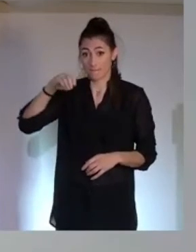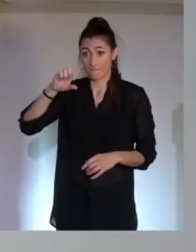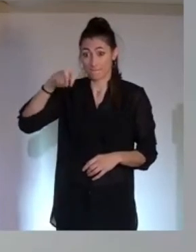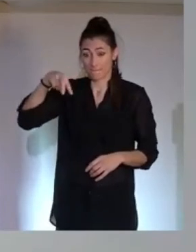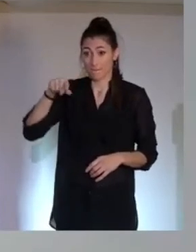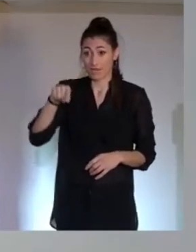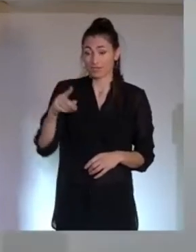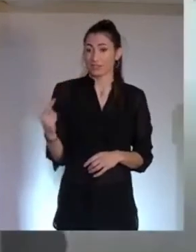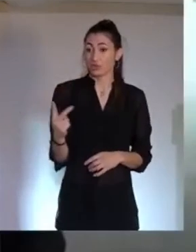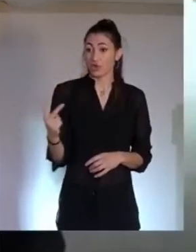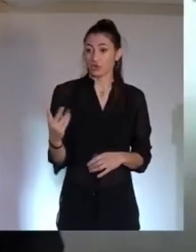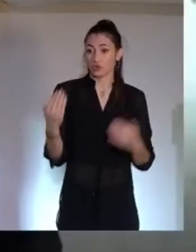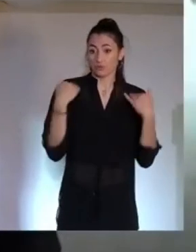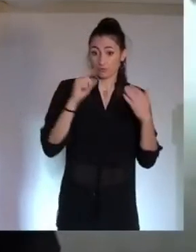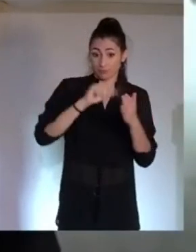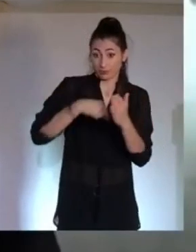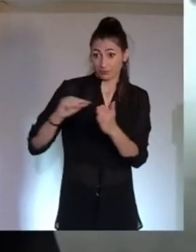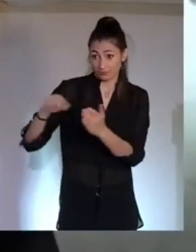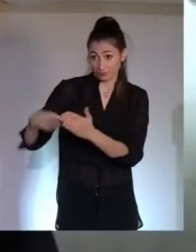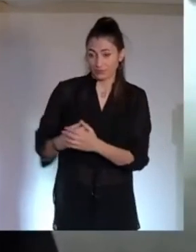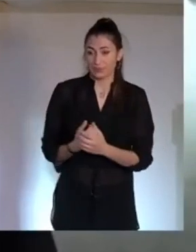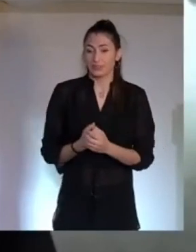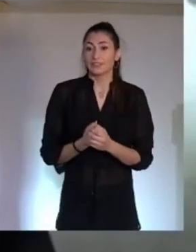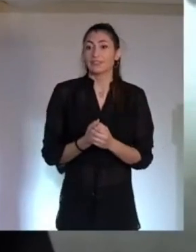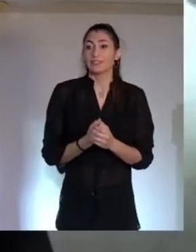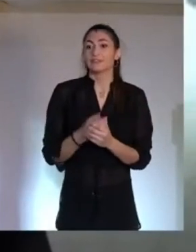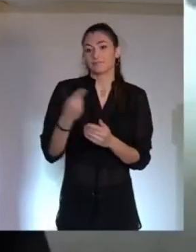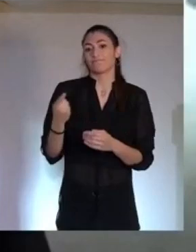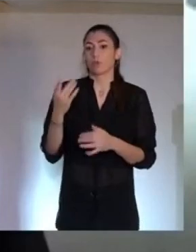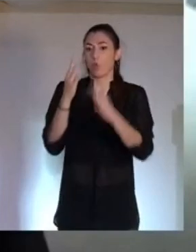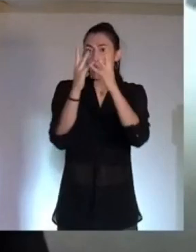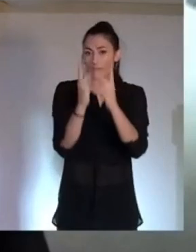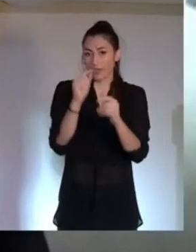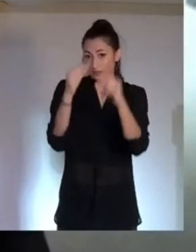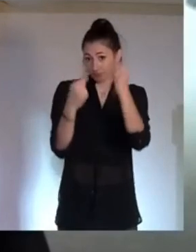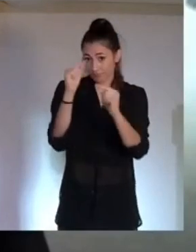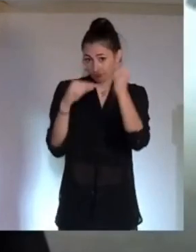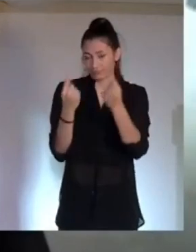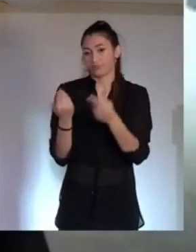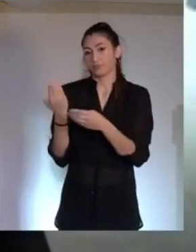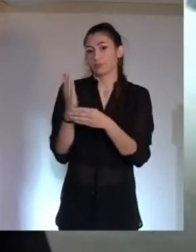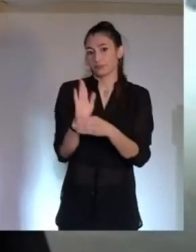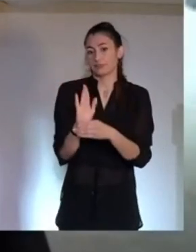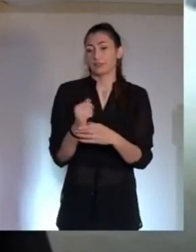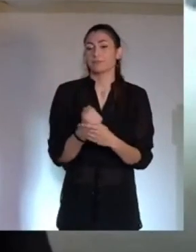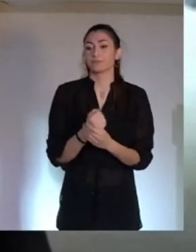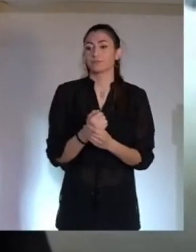signataria, respectivamente, presentarán las cuentas anuales del partido. No es mucho lo que